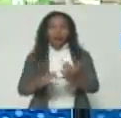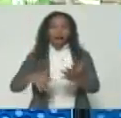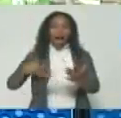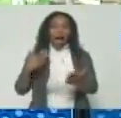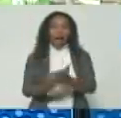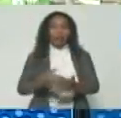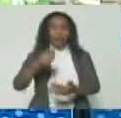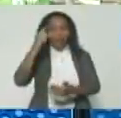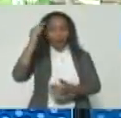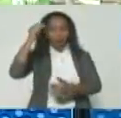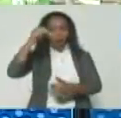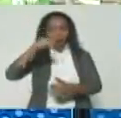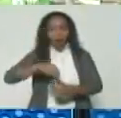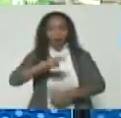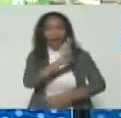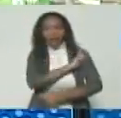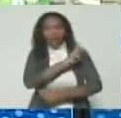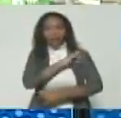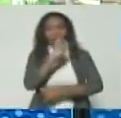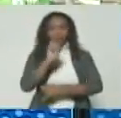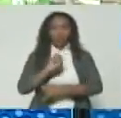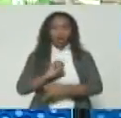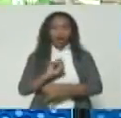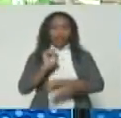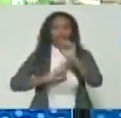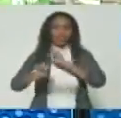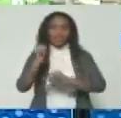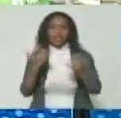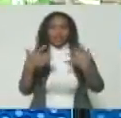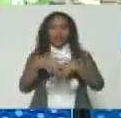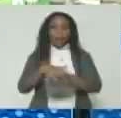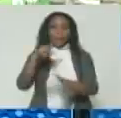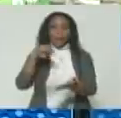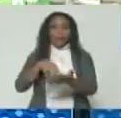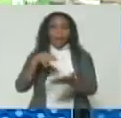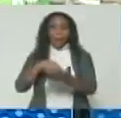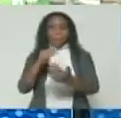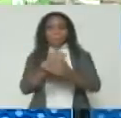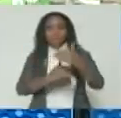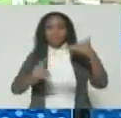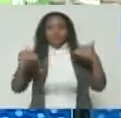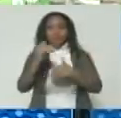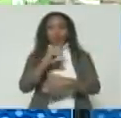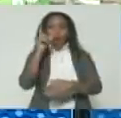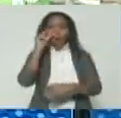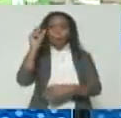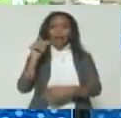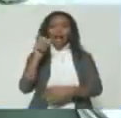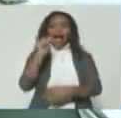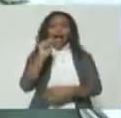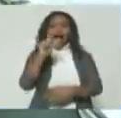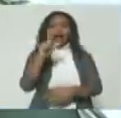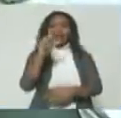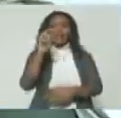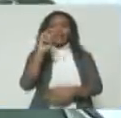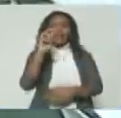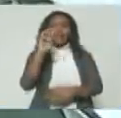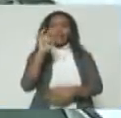hoy, jefe de la Zona de Defensa Integral Miranda, Mayor General Alfredo Román